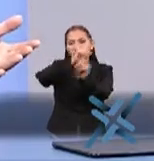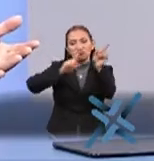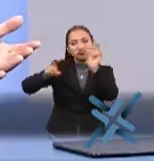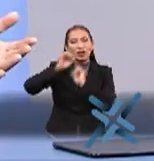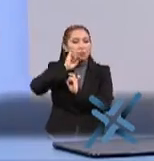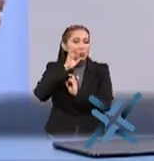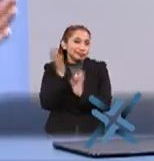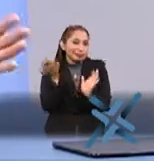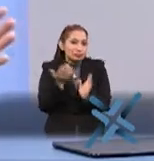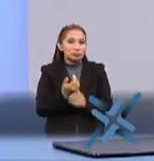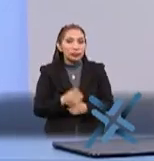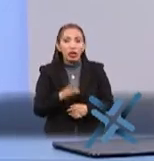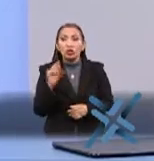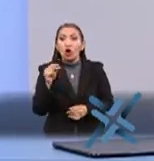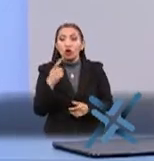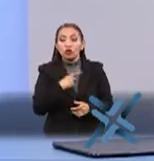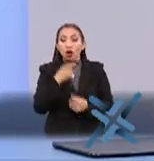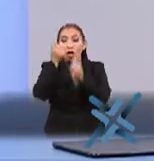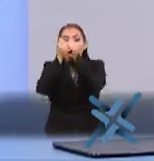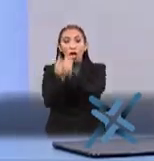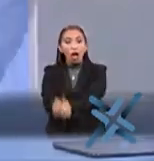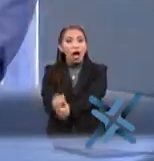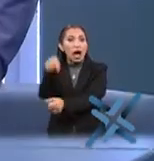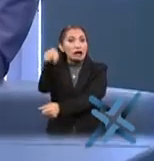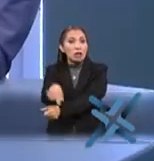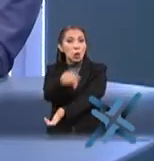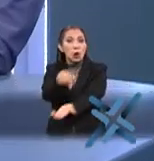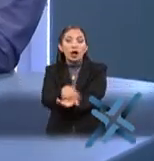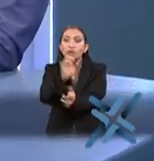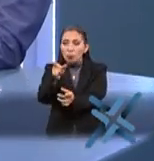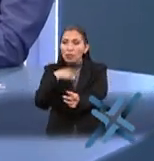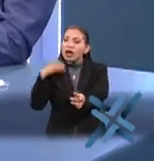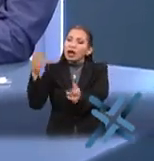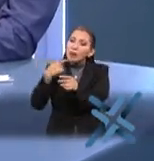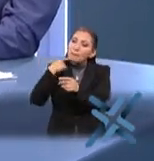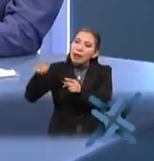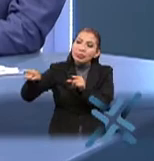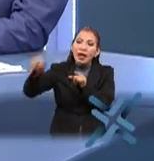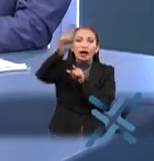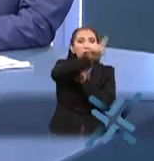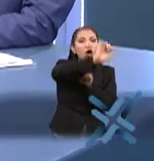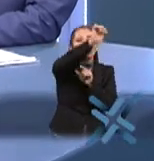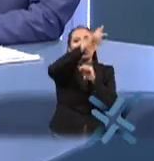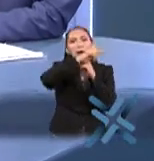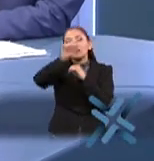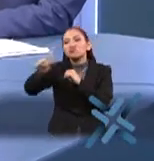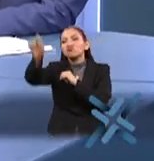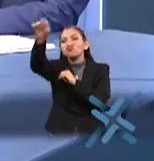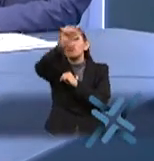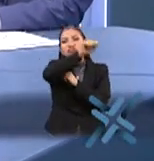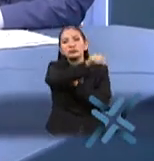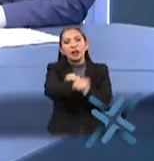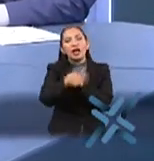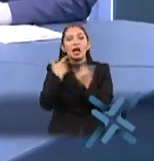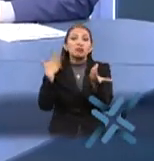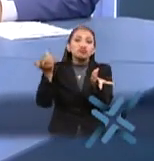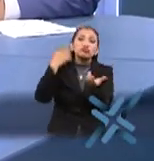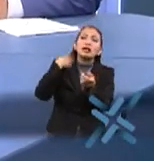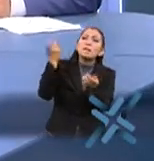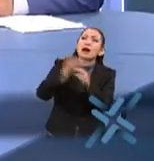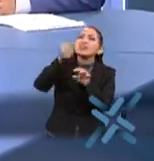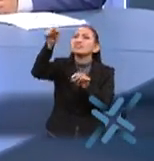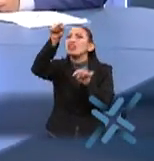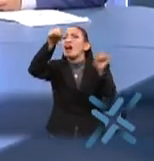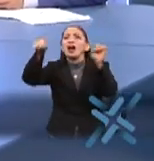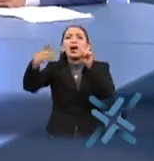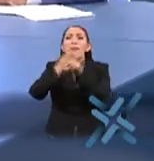también es otra ventaja. Claro. Ya no los tenemos que tener de fijo, sino los podemos mover de un país a otro, y pues cubriendo los